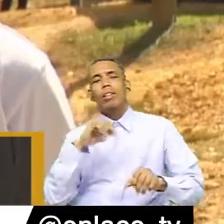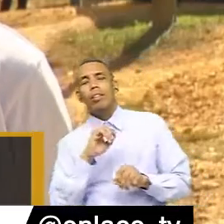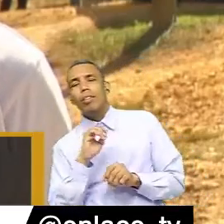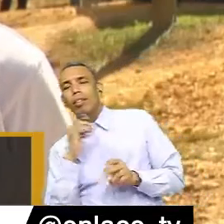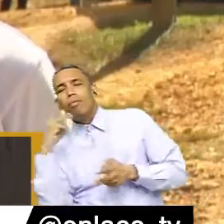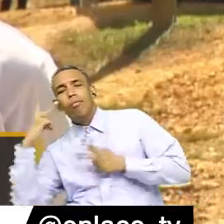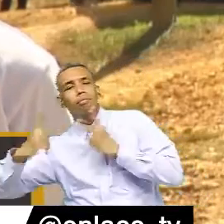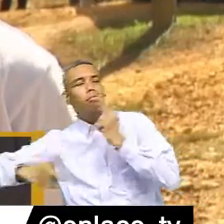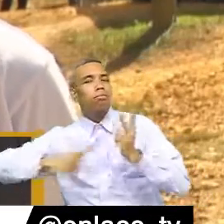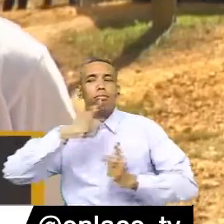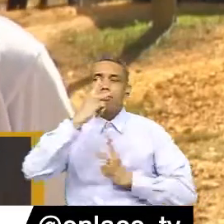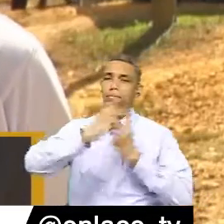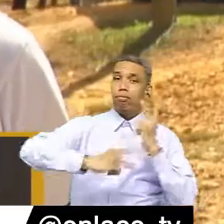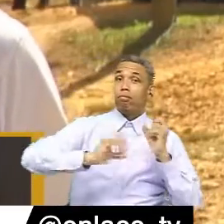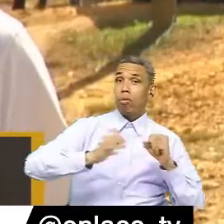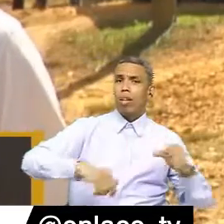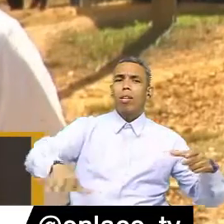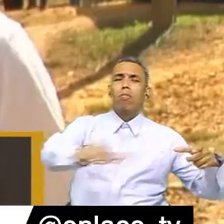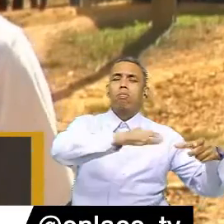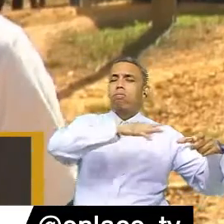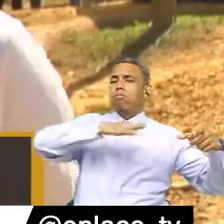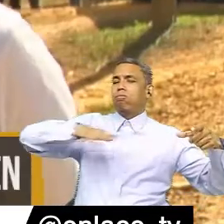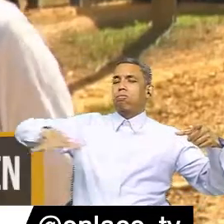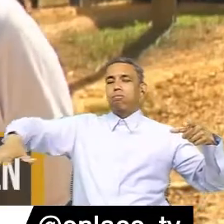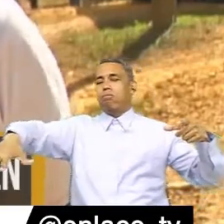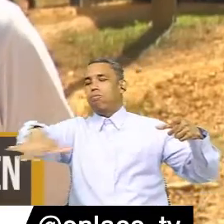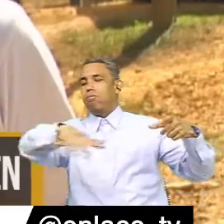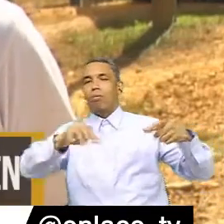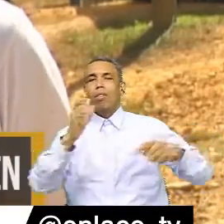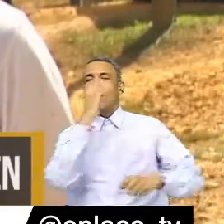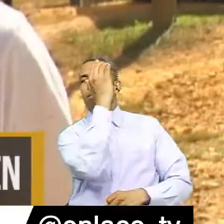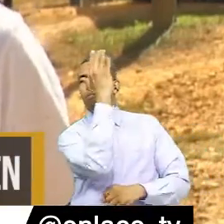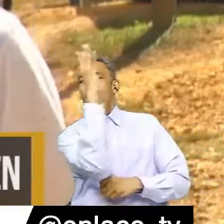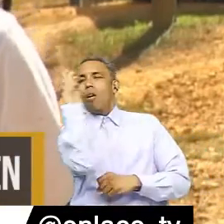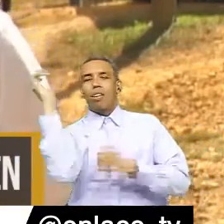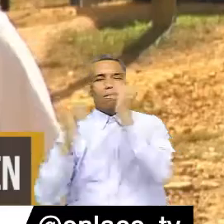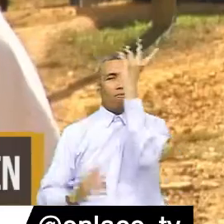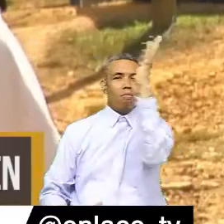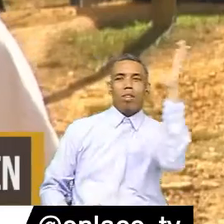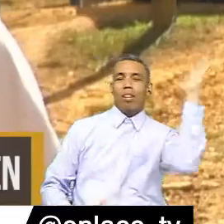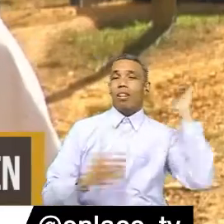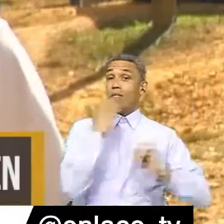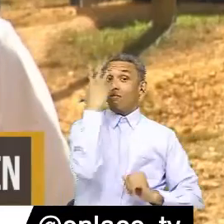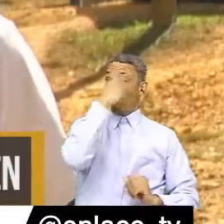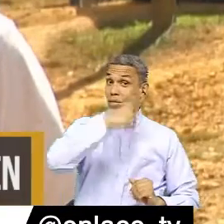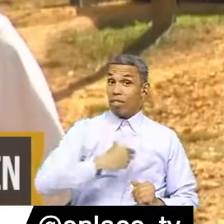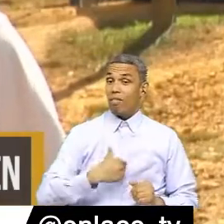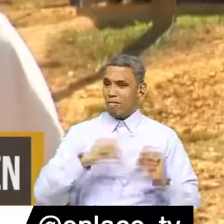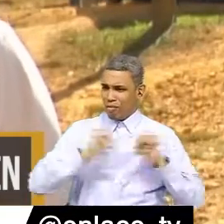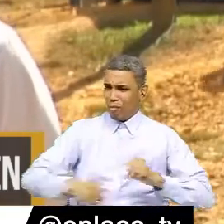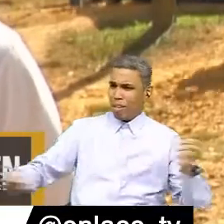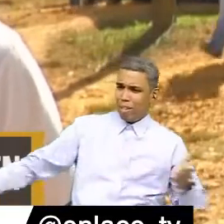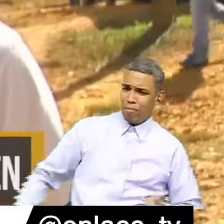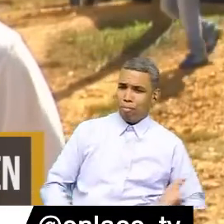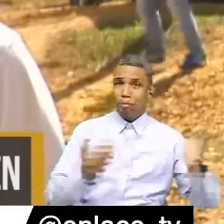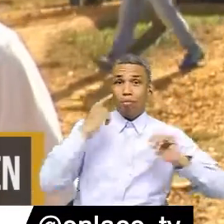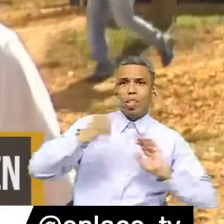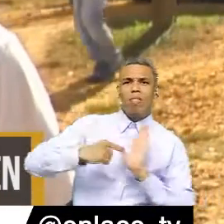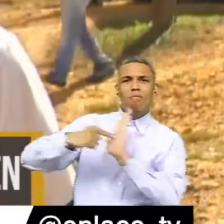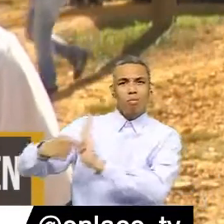lago casi la mayoría el hombre a la comunidad de los más importantes es poder mostrar